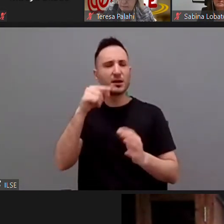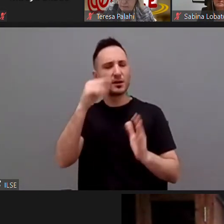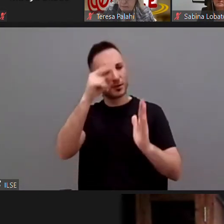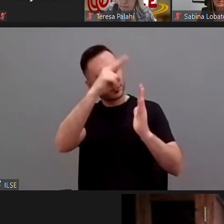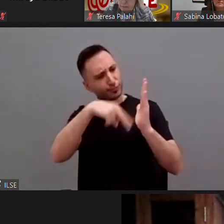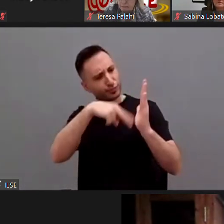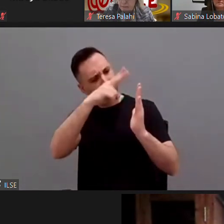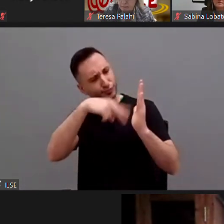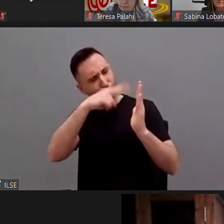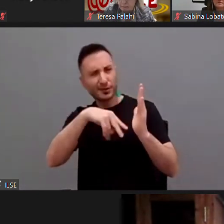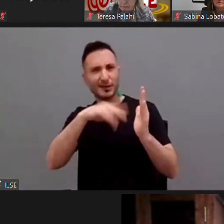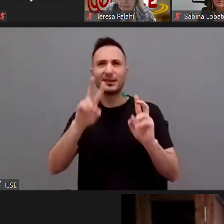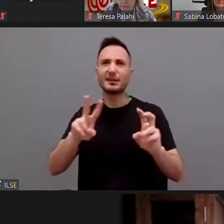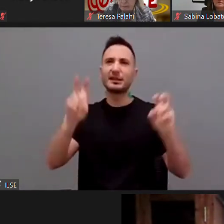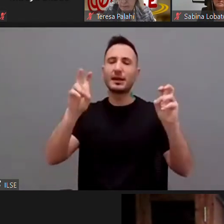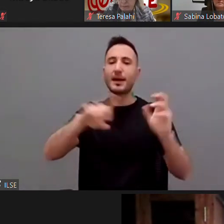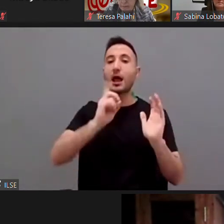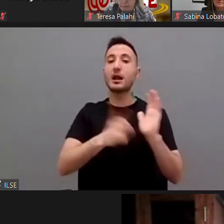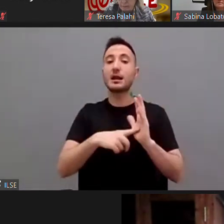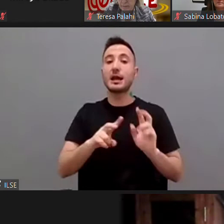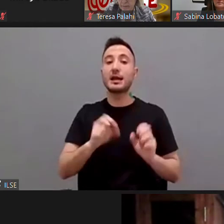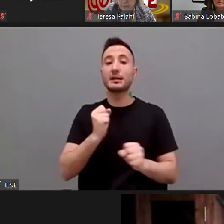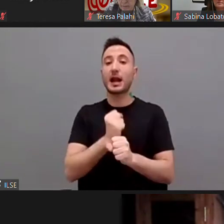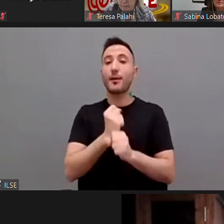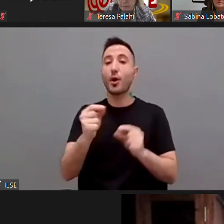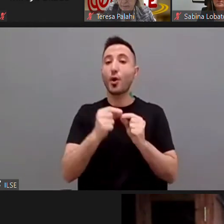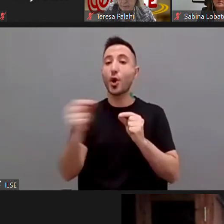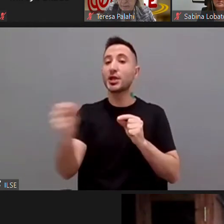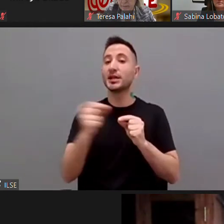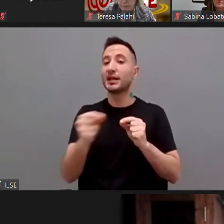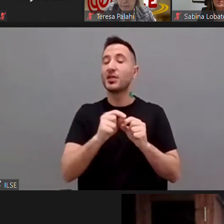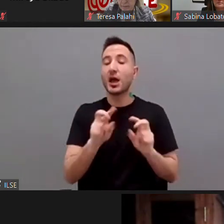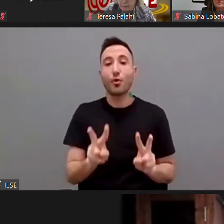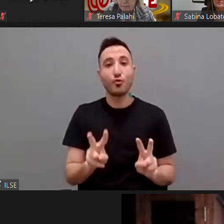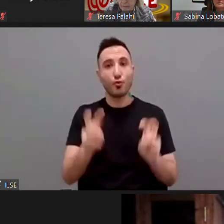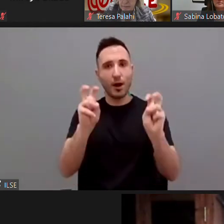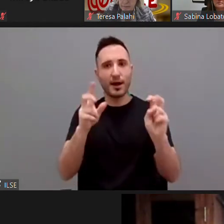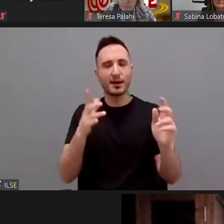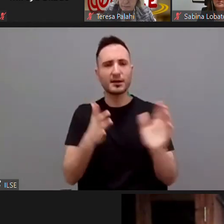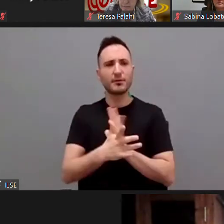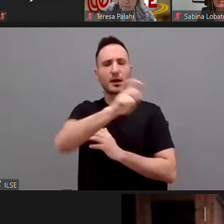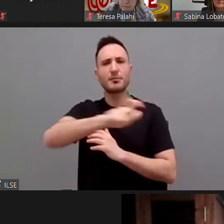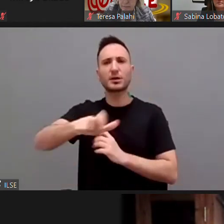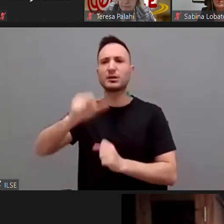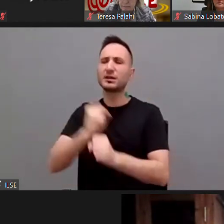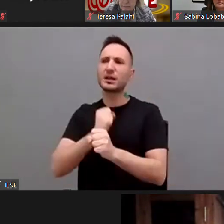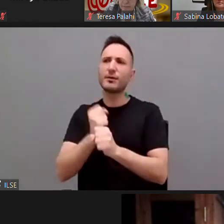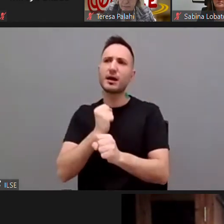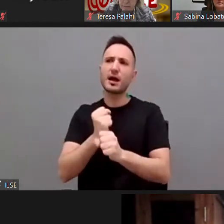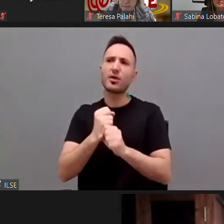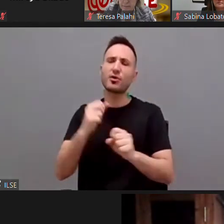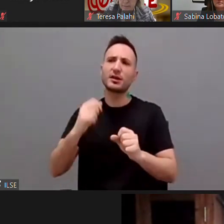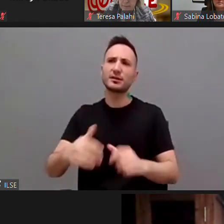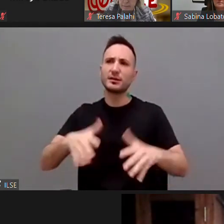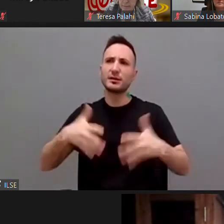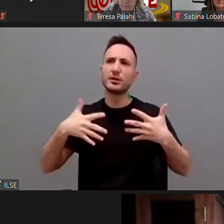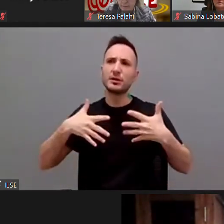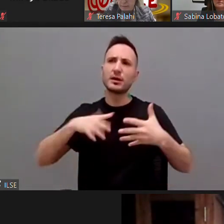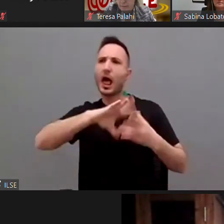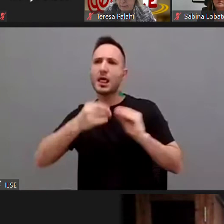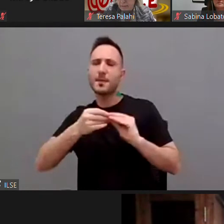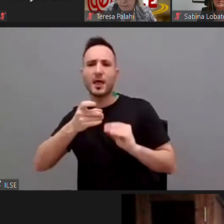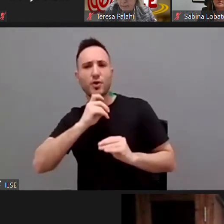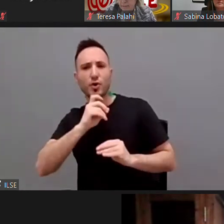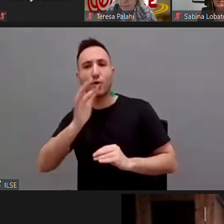principales implicaciones de la nueva ley de teletrabajo a distancia, lo que eso supone para los trabajadores y lo que supone para las empresas? Y en